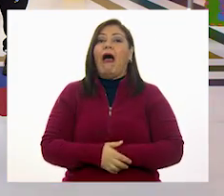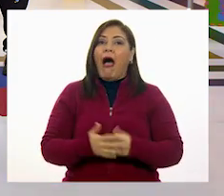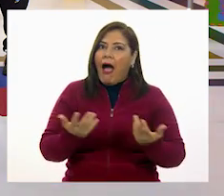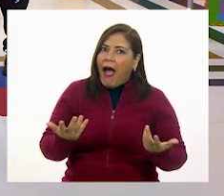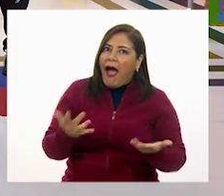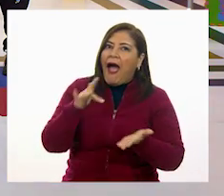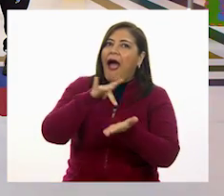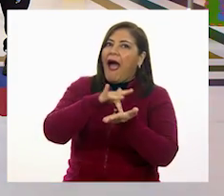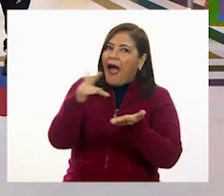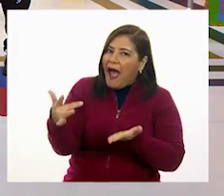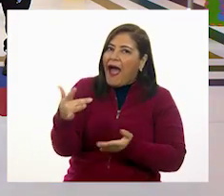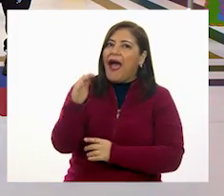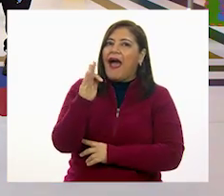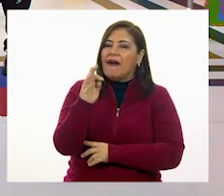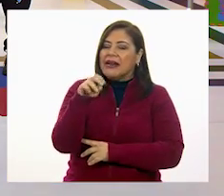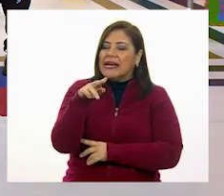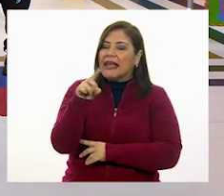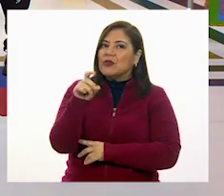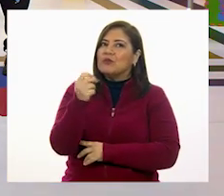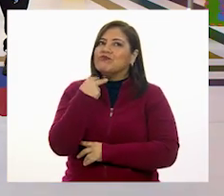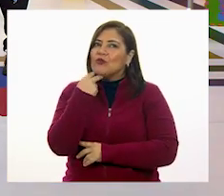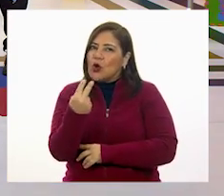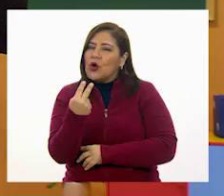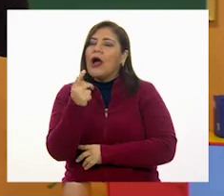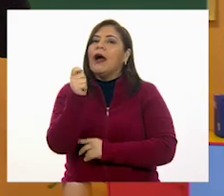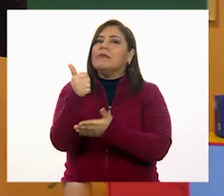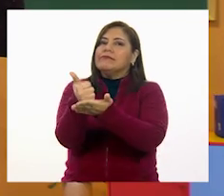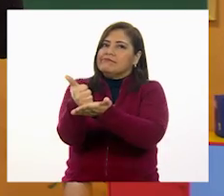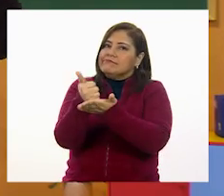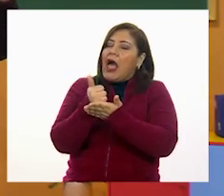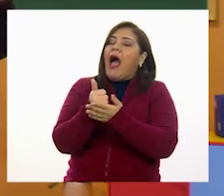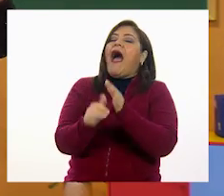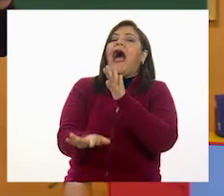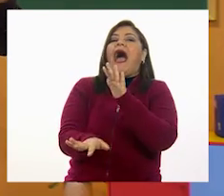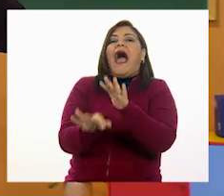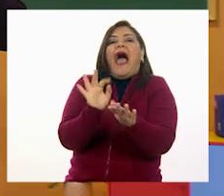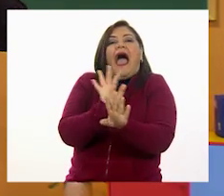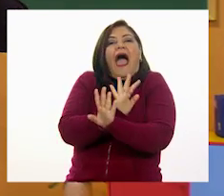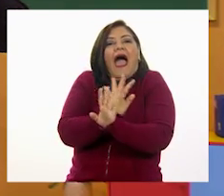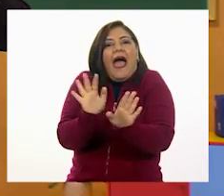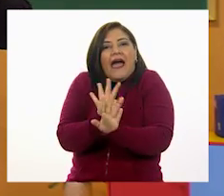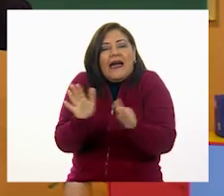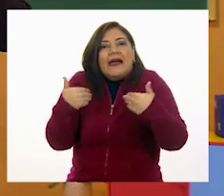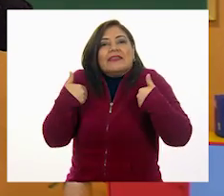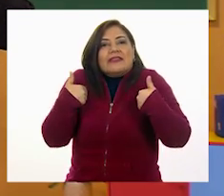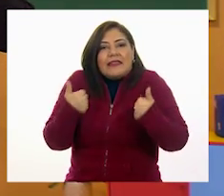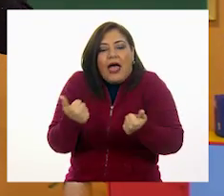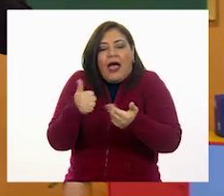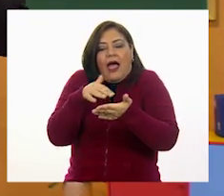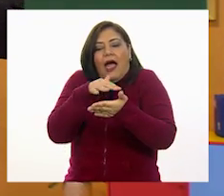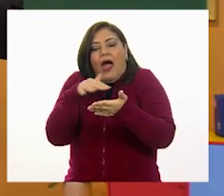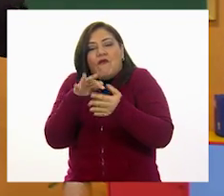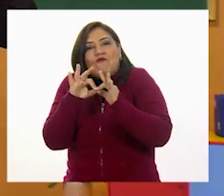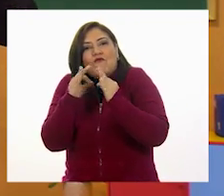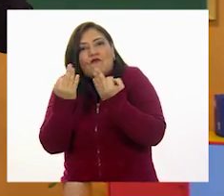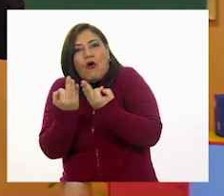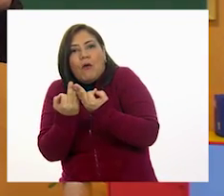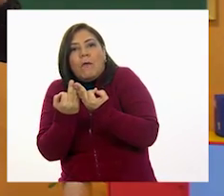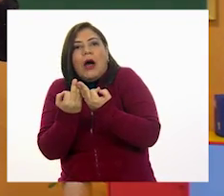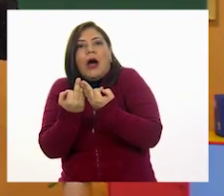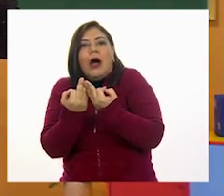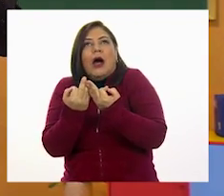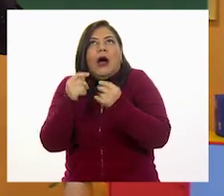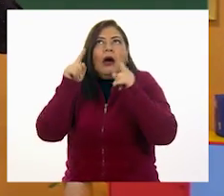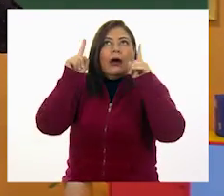Gracias, Fernando. Verdaderamente nos has ayudado a entender que según donde yo ponga los signos de admiración o